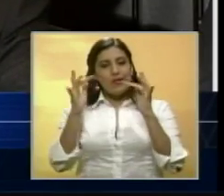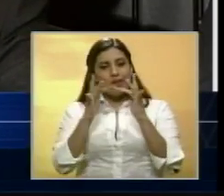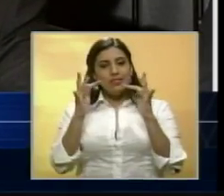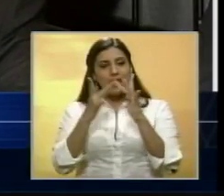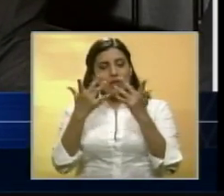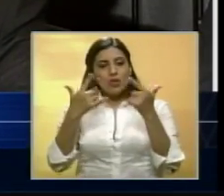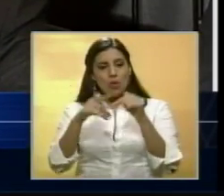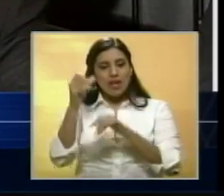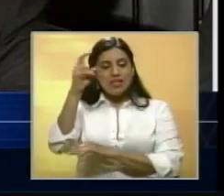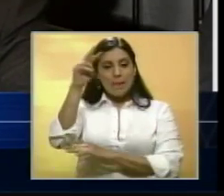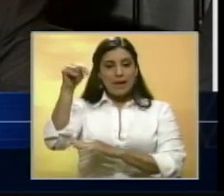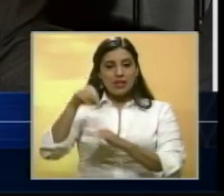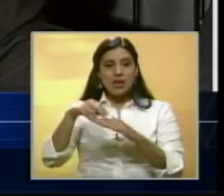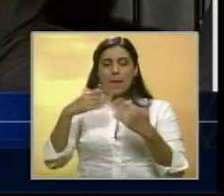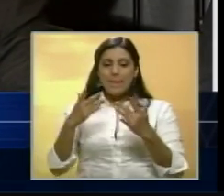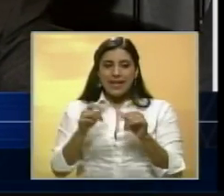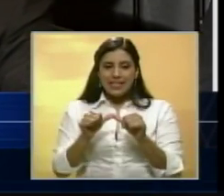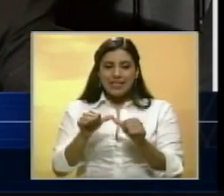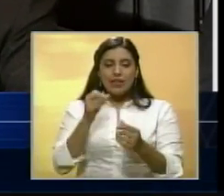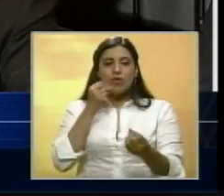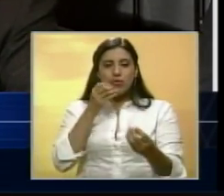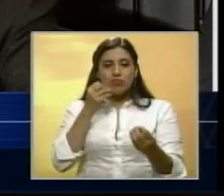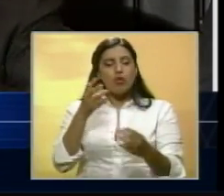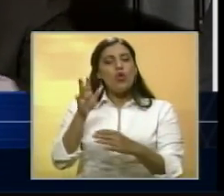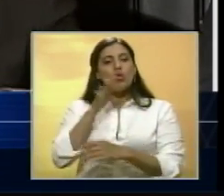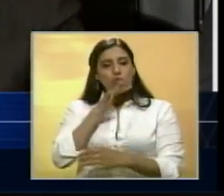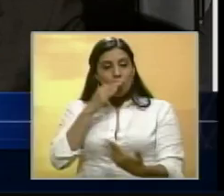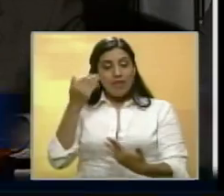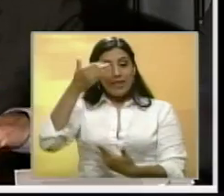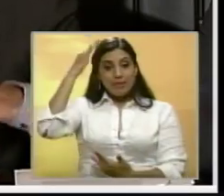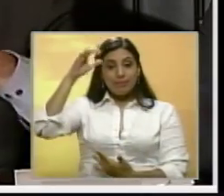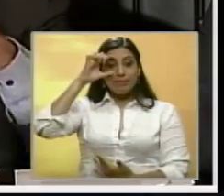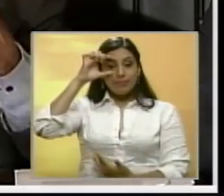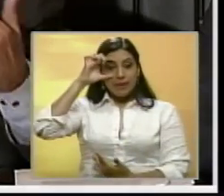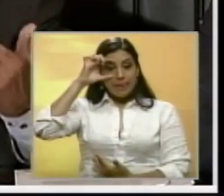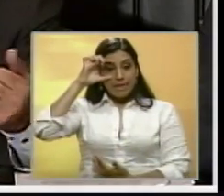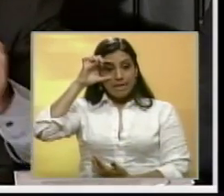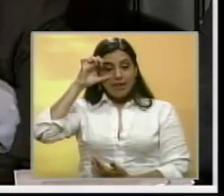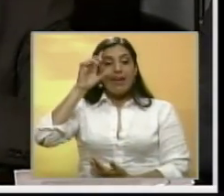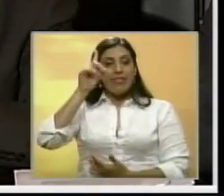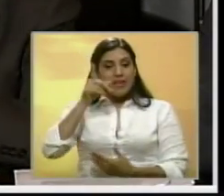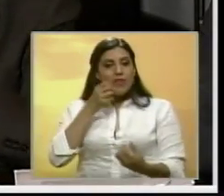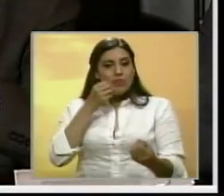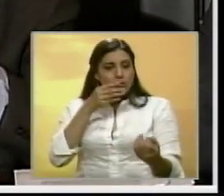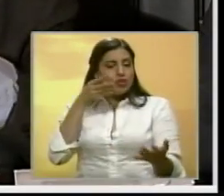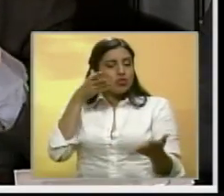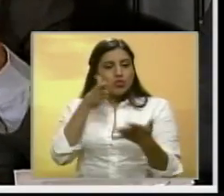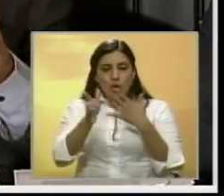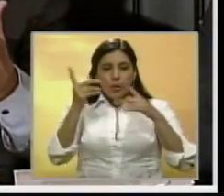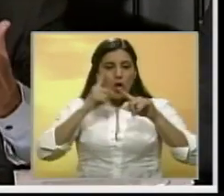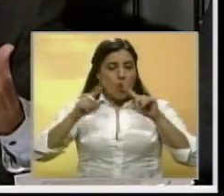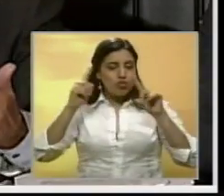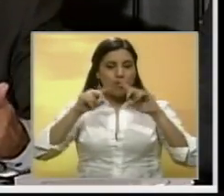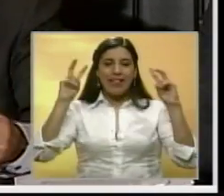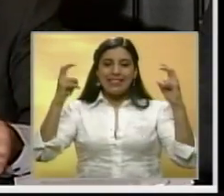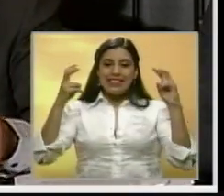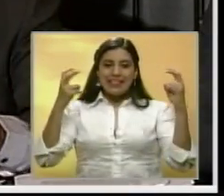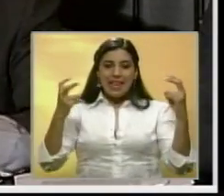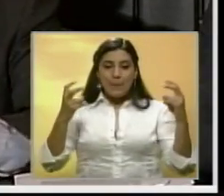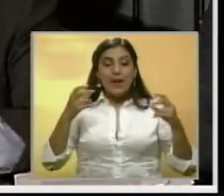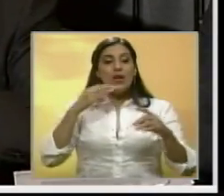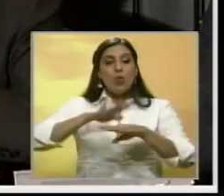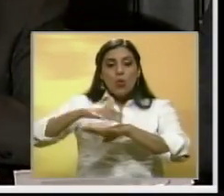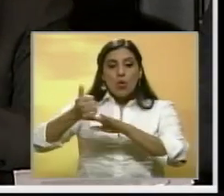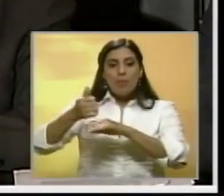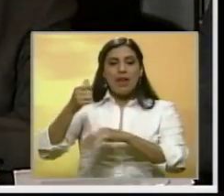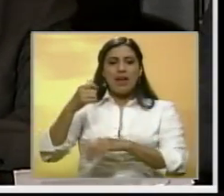desde el Palacio Federal Legislativo. Permaneceremos aquí porque todavía el presidente del Parlamento va a pronunciarse sobre otros temas. La acusación